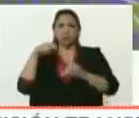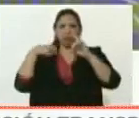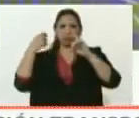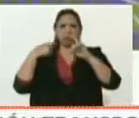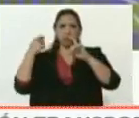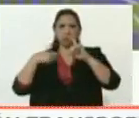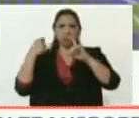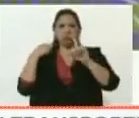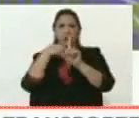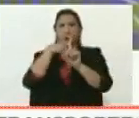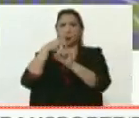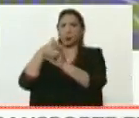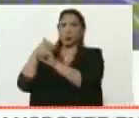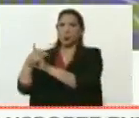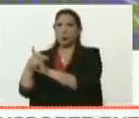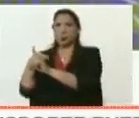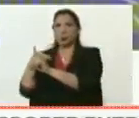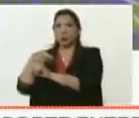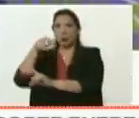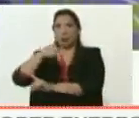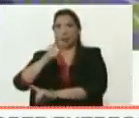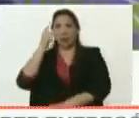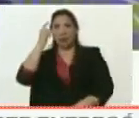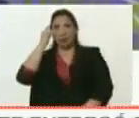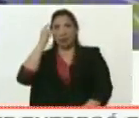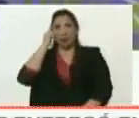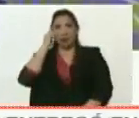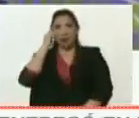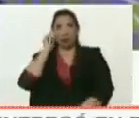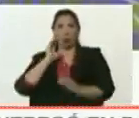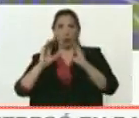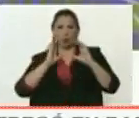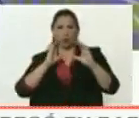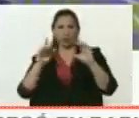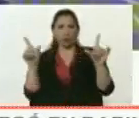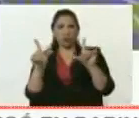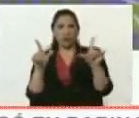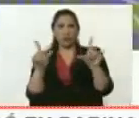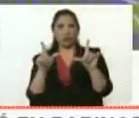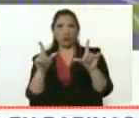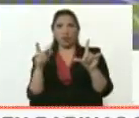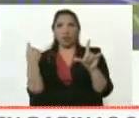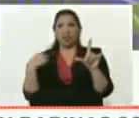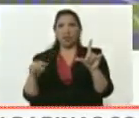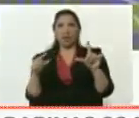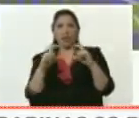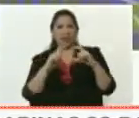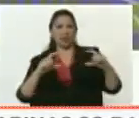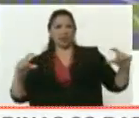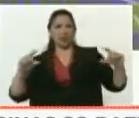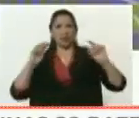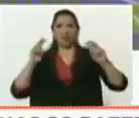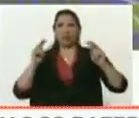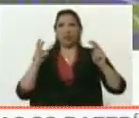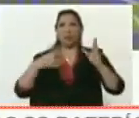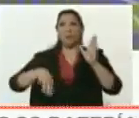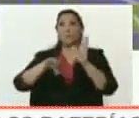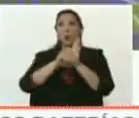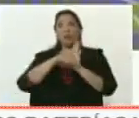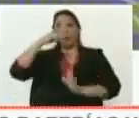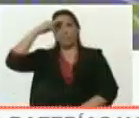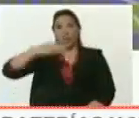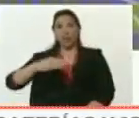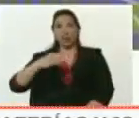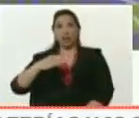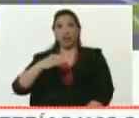represión. En estos días un medio de comunicación tenía el siguiente titular: ¿vuelven los